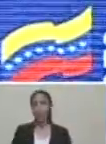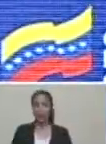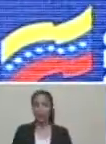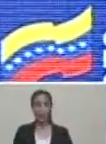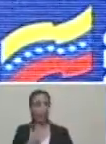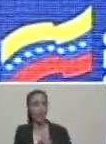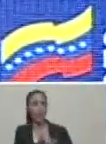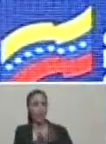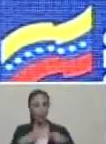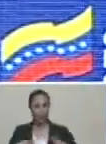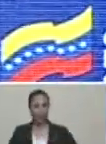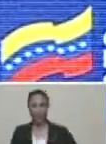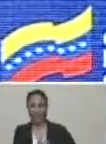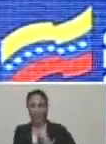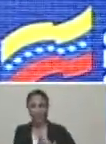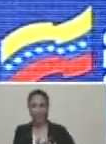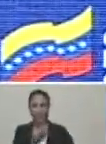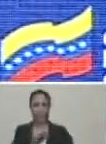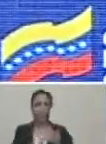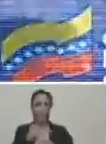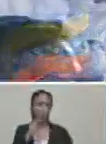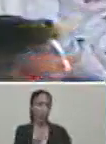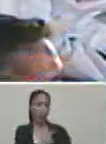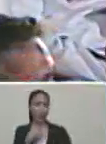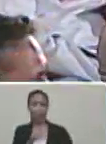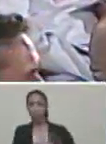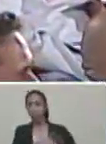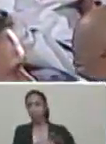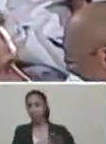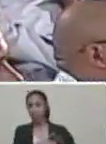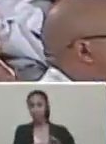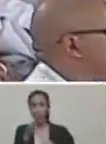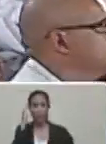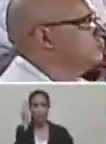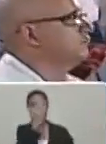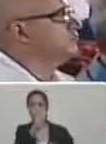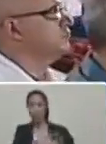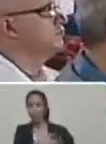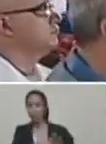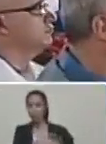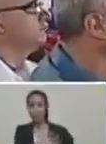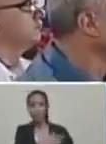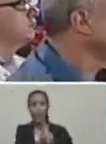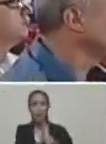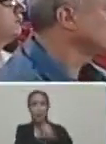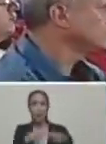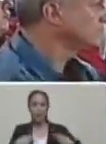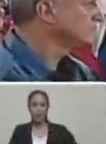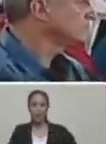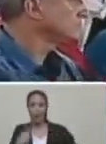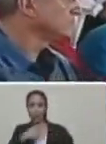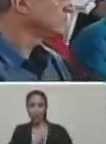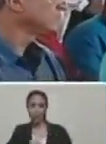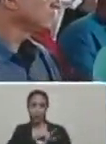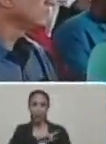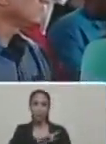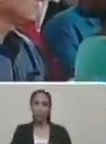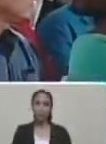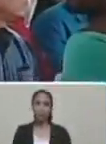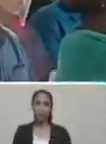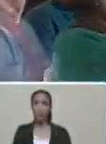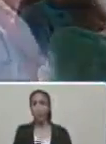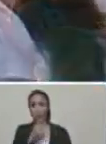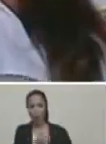la ayuda humanitaria y todo aquel discurso cínico, hipócrita, falso de la ayuda humanitaria? Ni